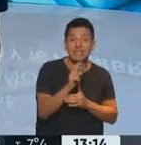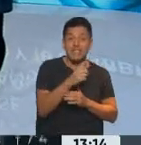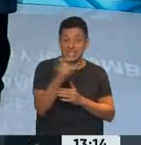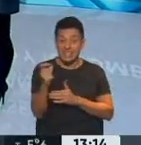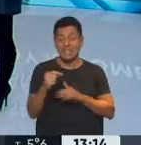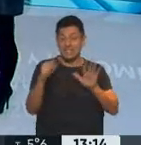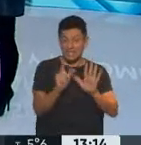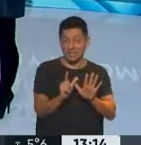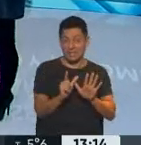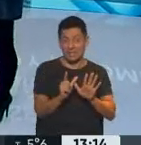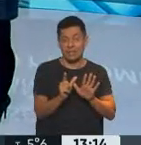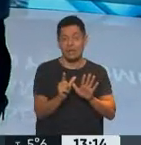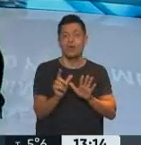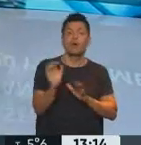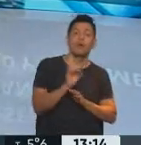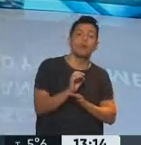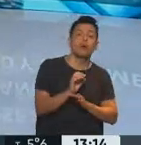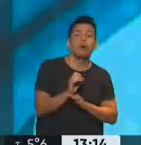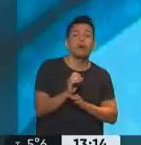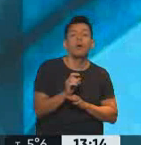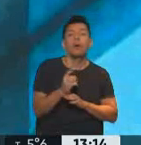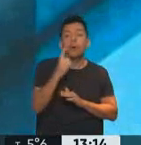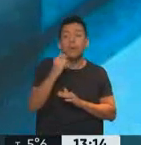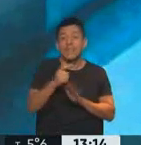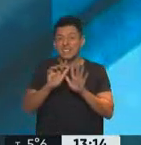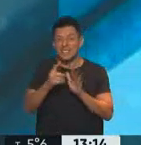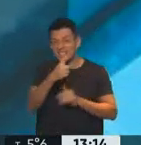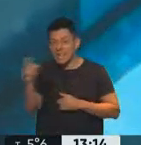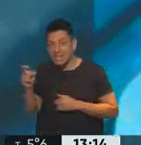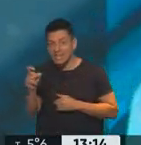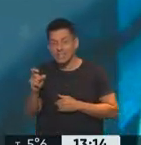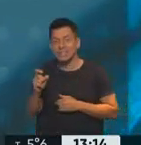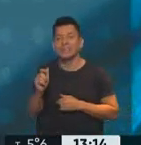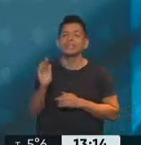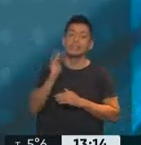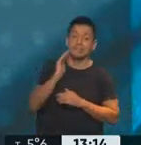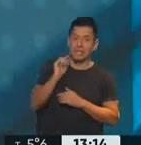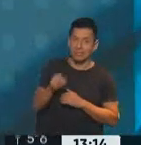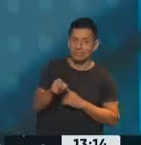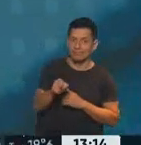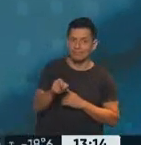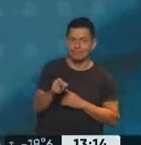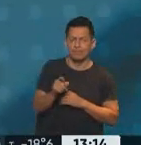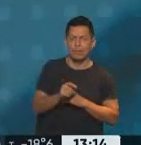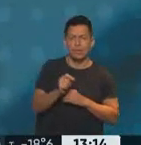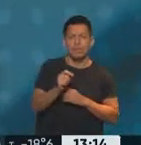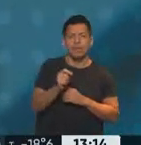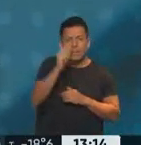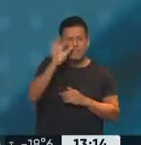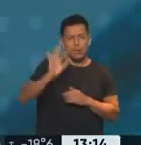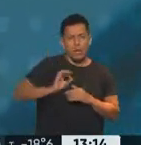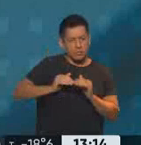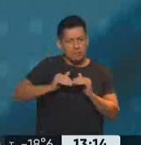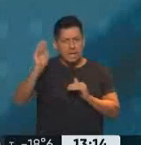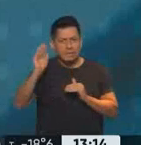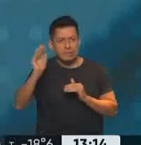o son 16 hombres de cada 100 es decir nos ponemos arriba de los 25 años y ya no queda